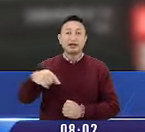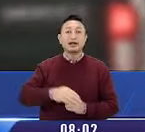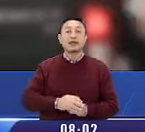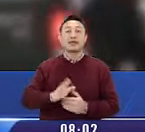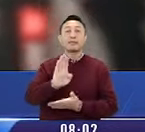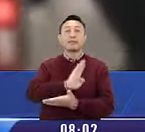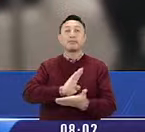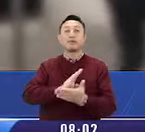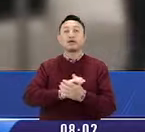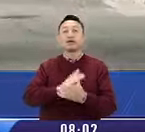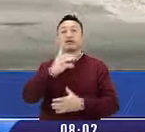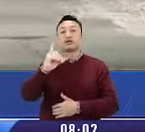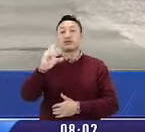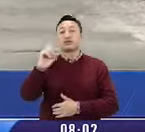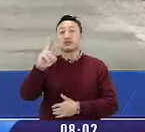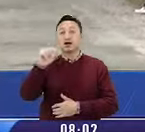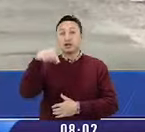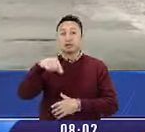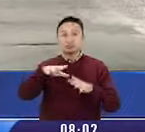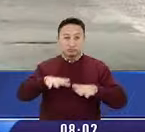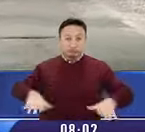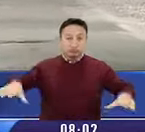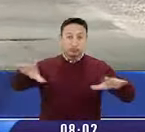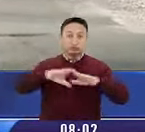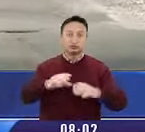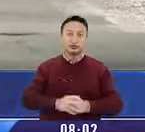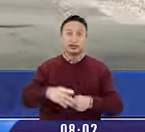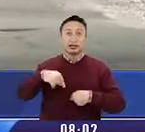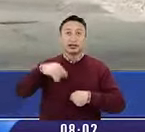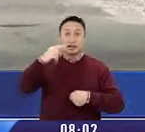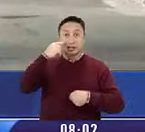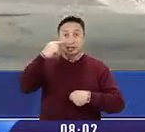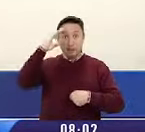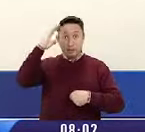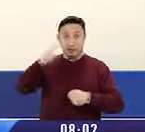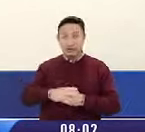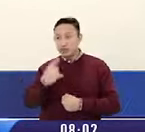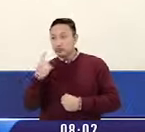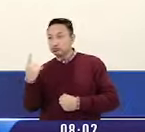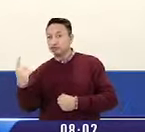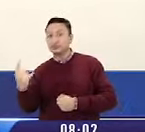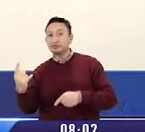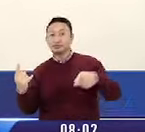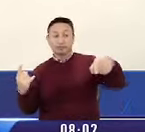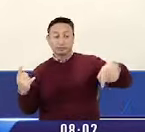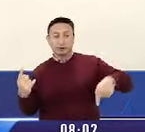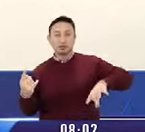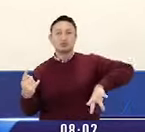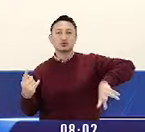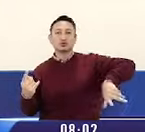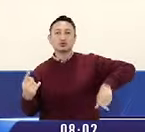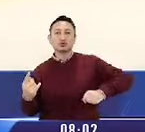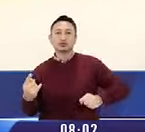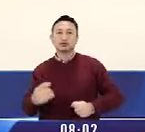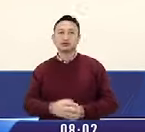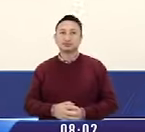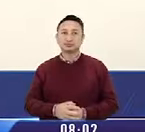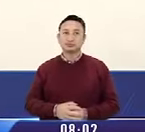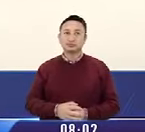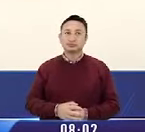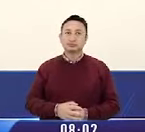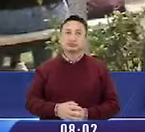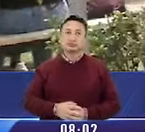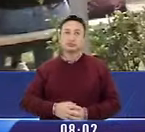Dorado es extensa. Y mientras por un lado los gendarmes están vigilantes, los delincuentes atracan a los jóvenes estudiantes por las calles